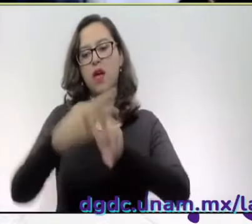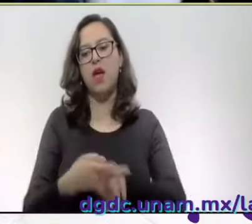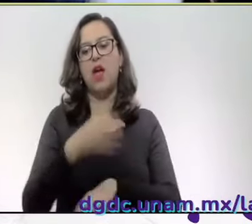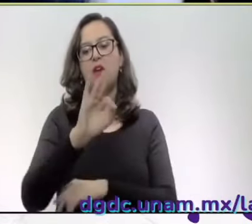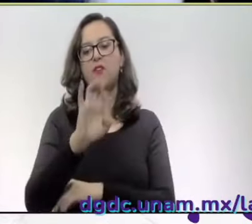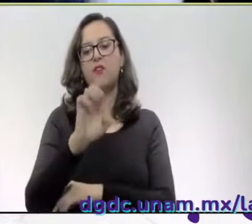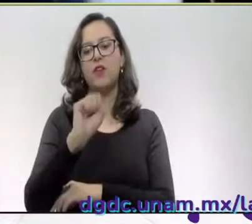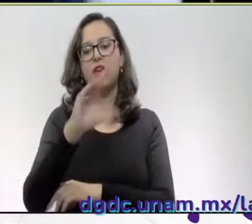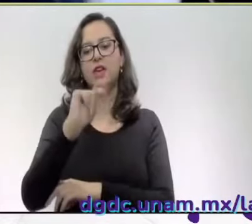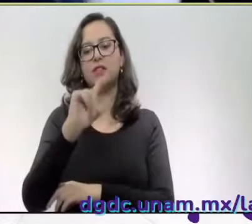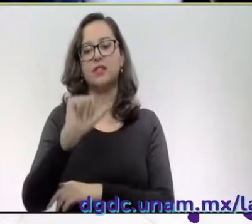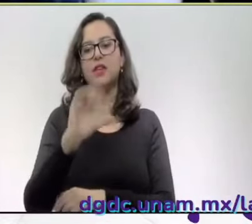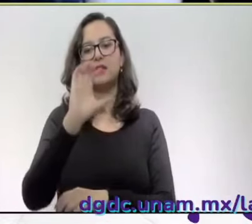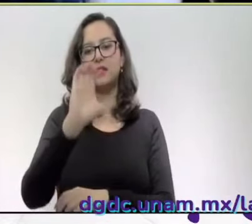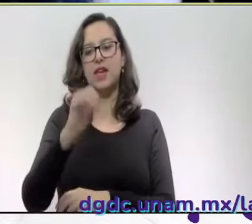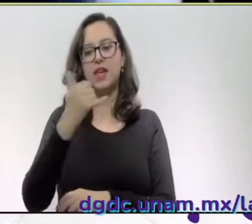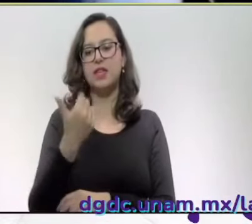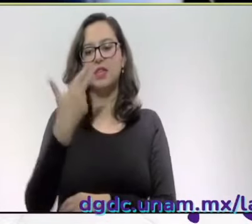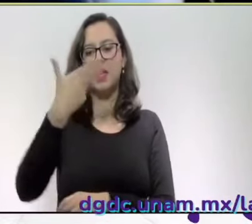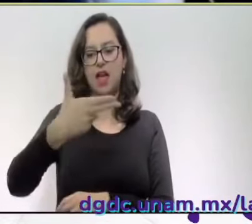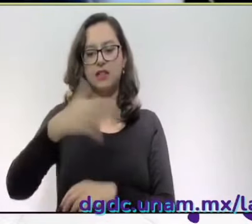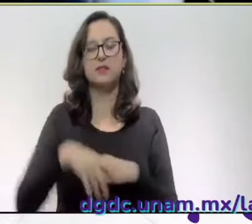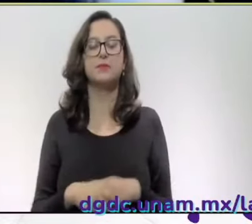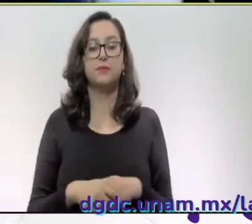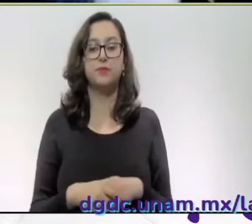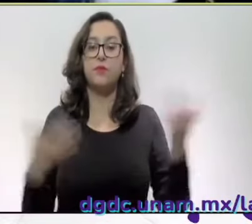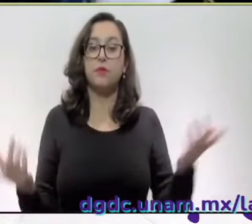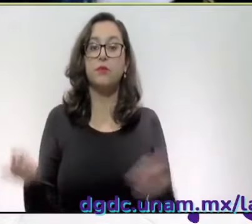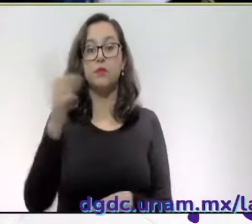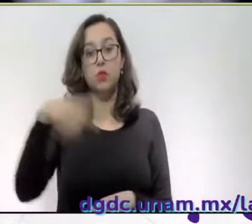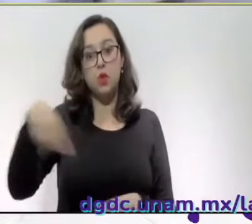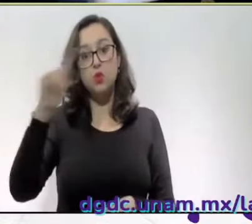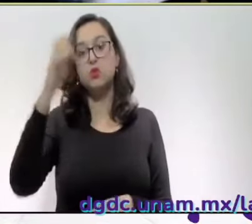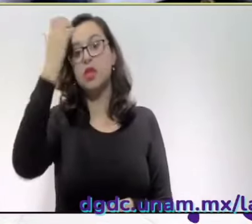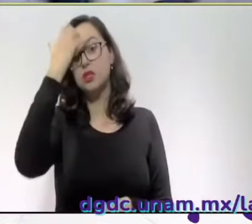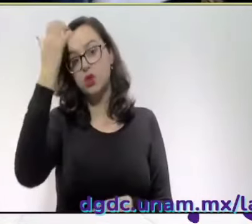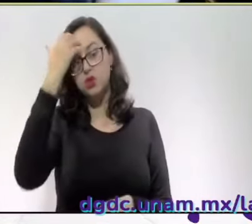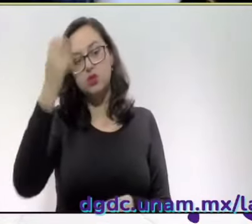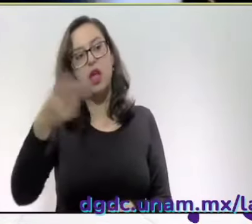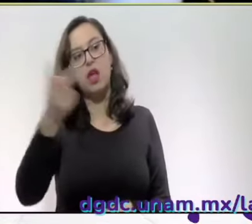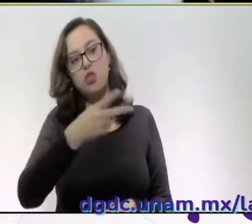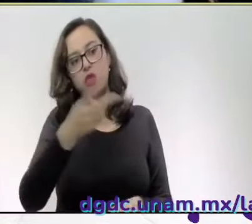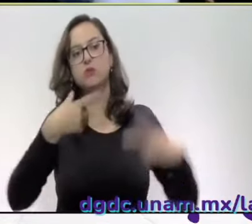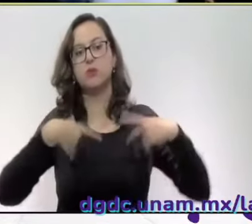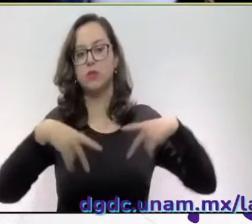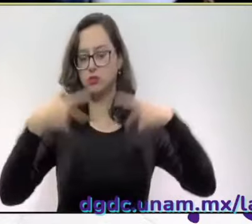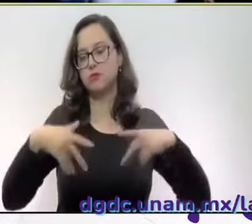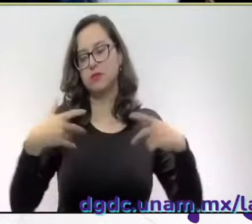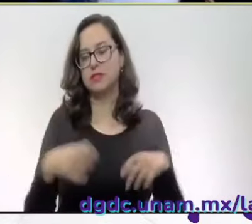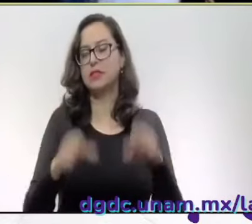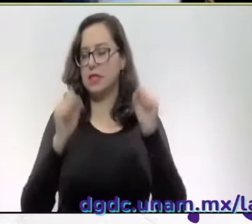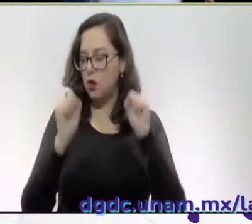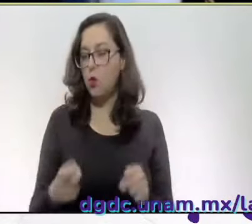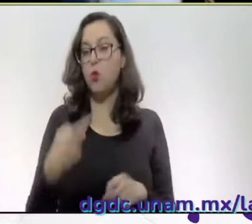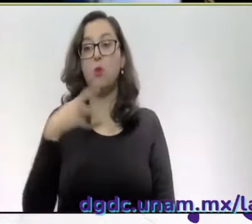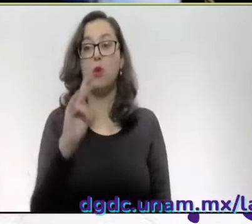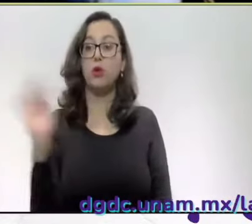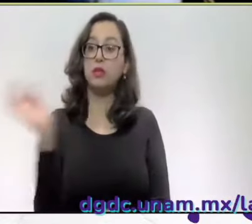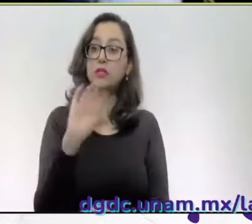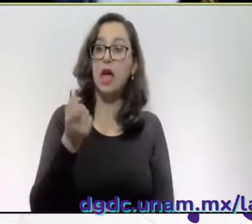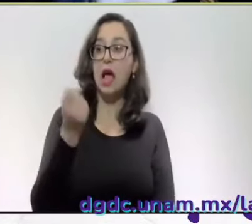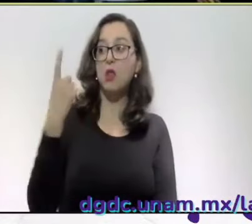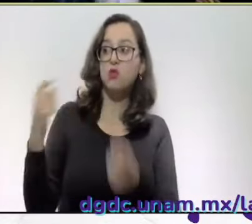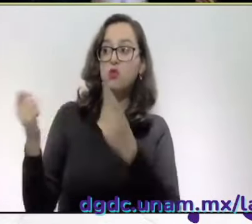están viendo y todas, es porque conocen bien a nuestros dos invitados, pero para aquellos que no hayan escuchado de ellos, se